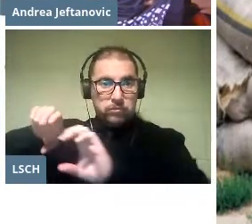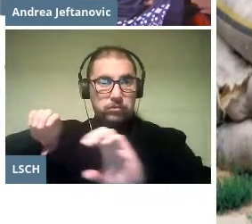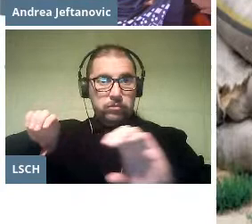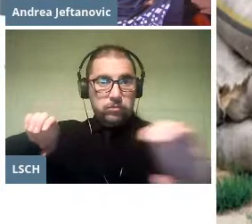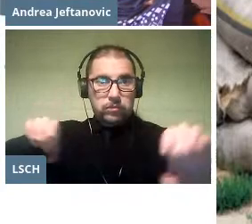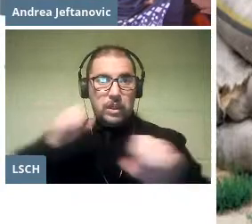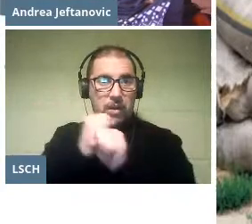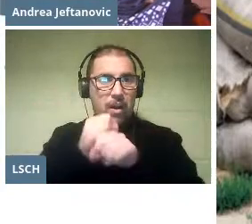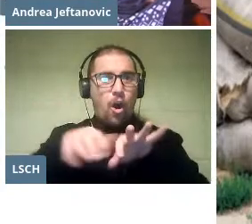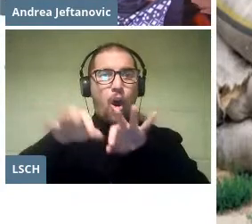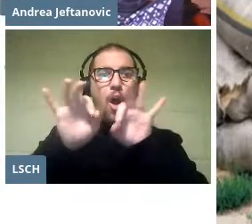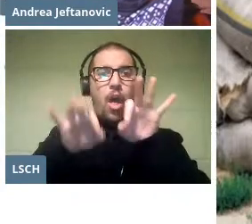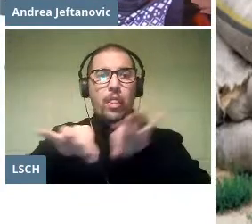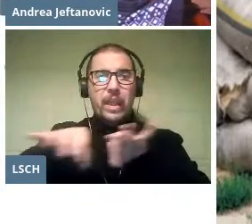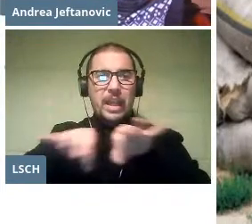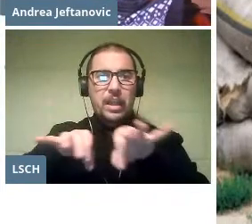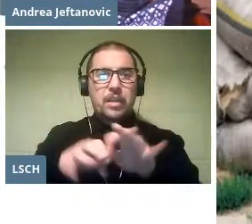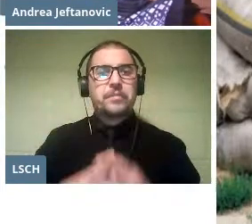ingeniería.